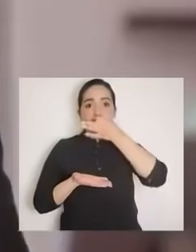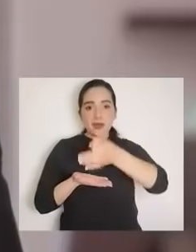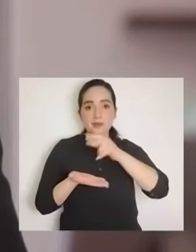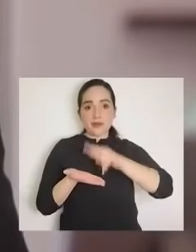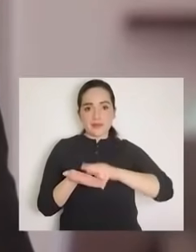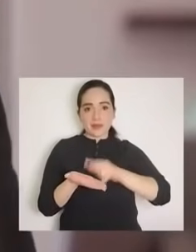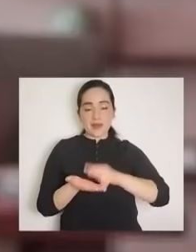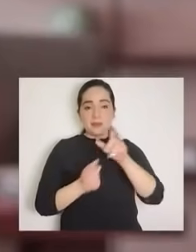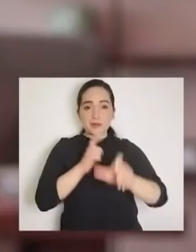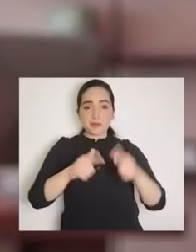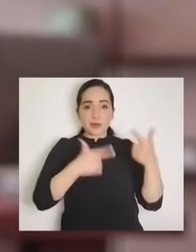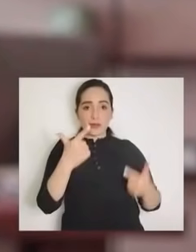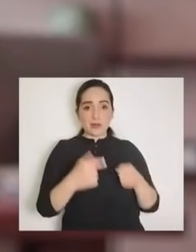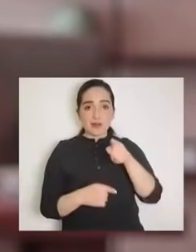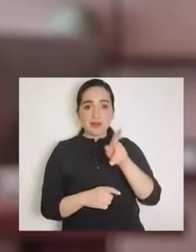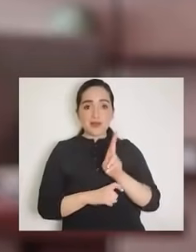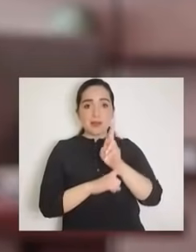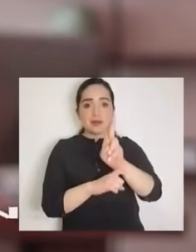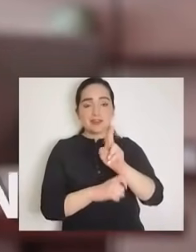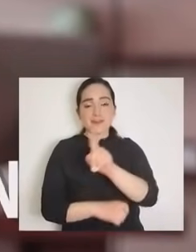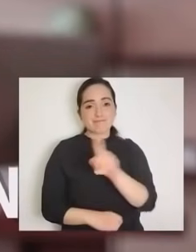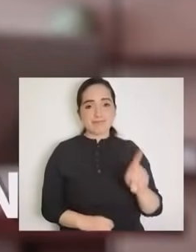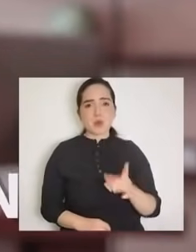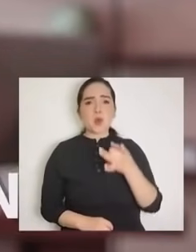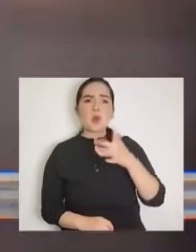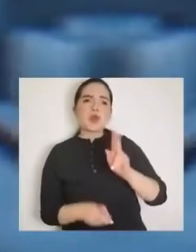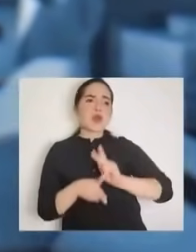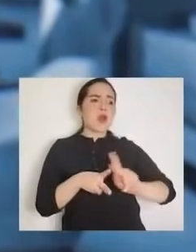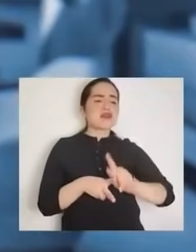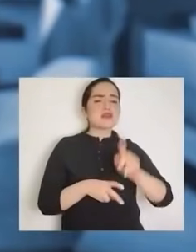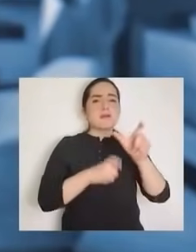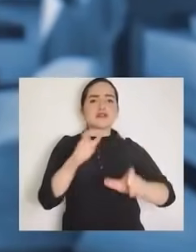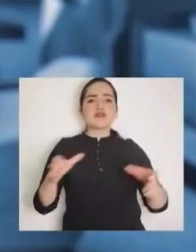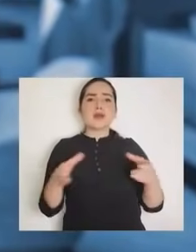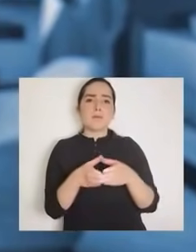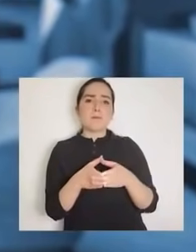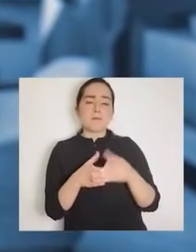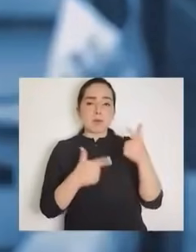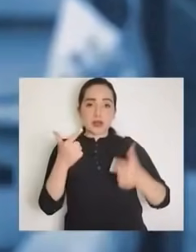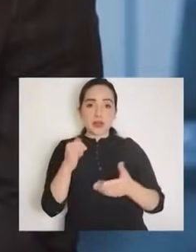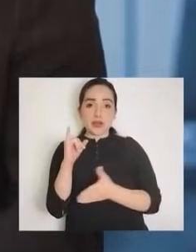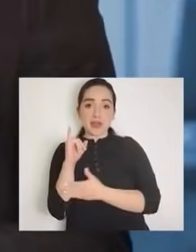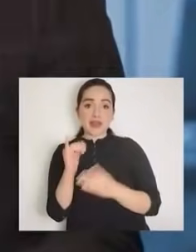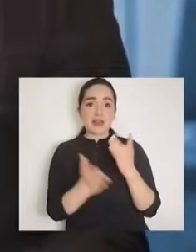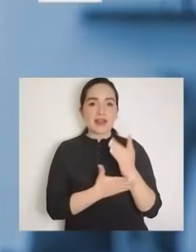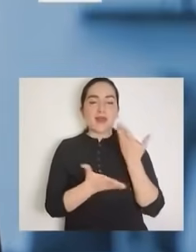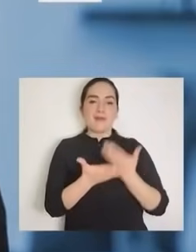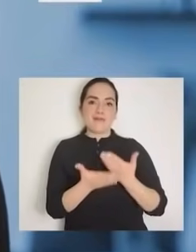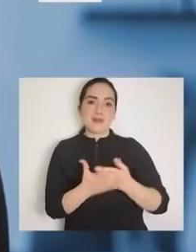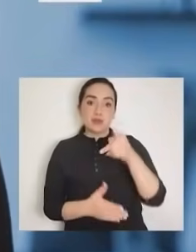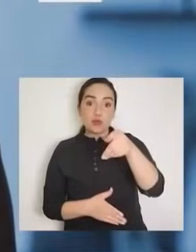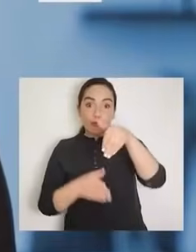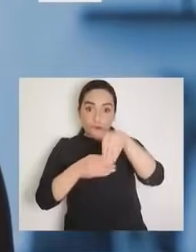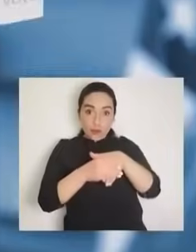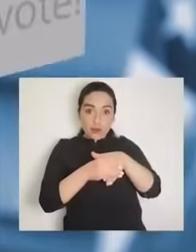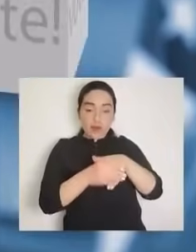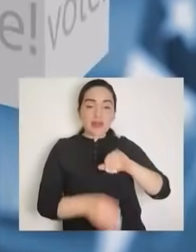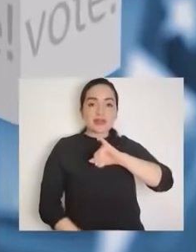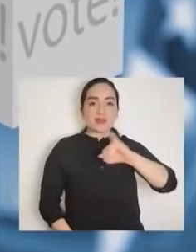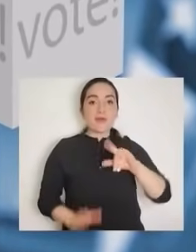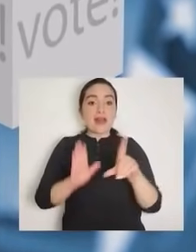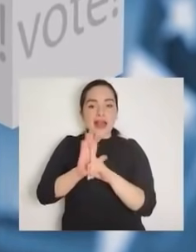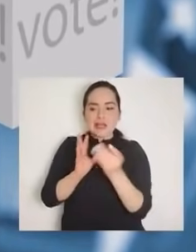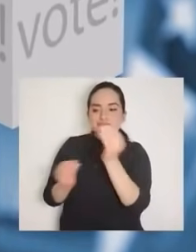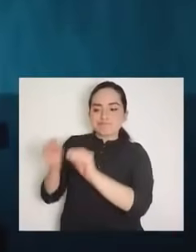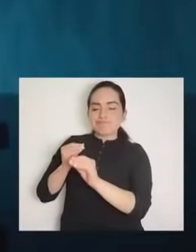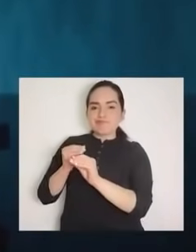Hablemos con la verdad. Los políticos no te representan. Lo único que hacen los políticos de izquierda a derecha es utilizarte para